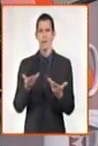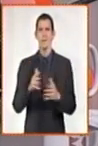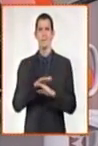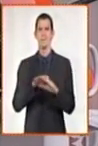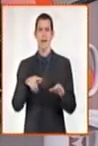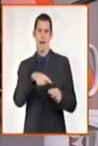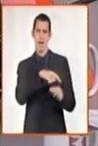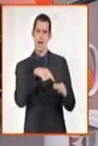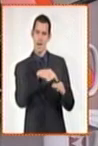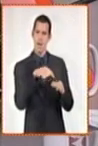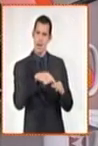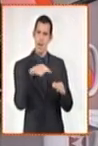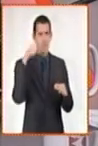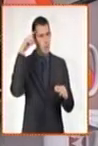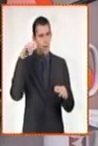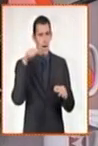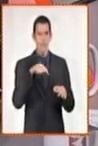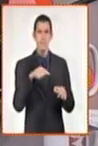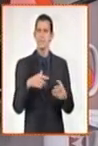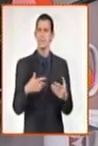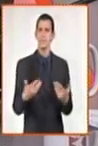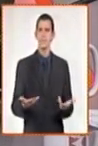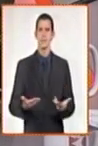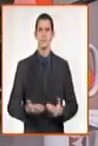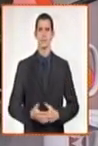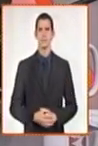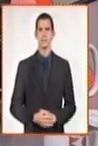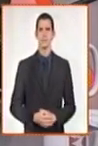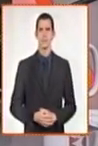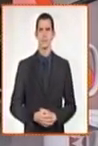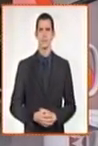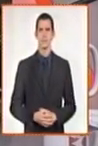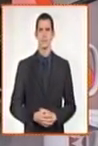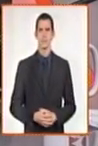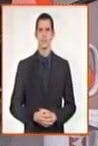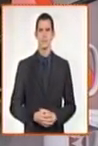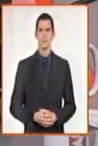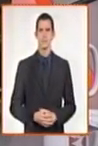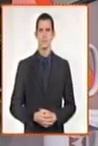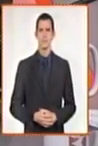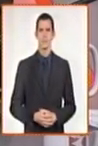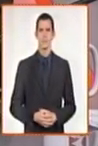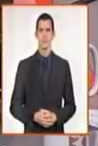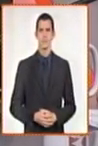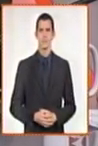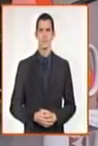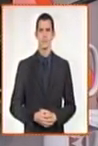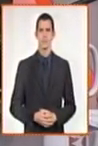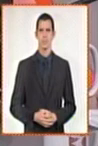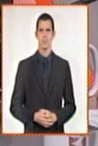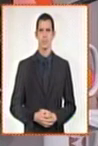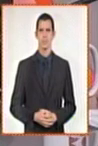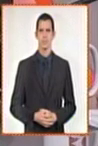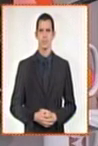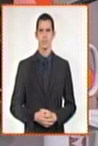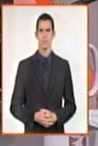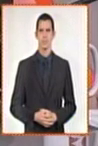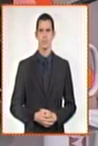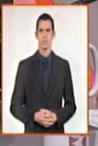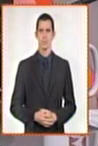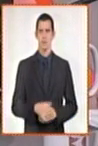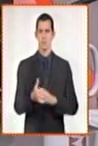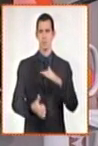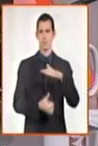pues aterrizó en la Isla de la Juventud el primer secretario del Comité Central del Partido